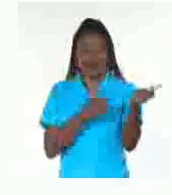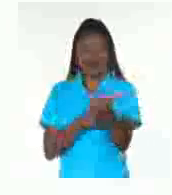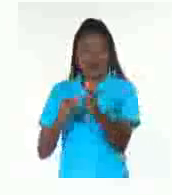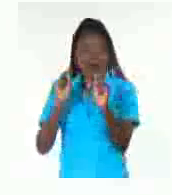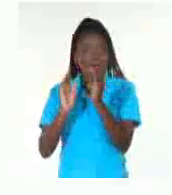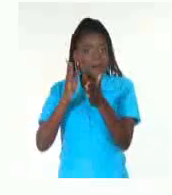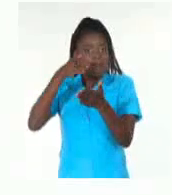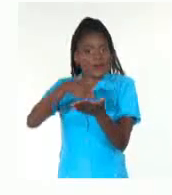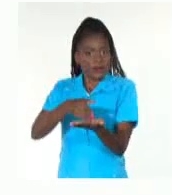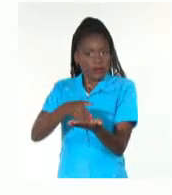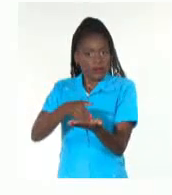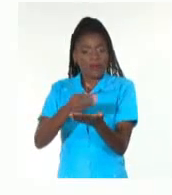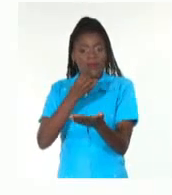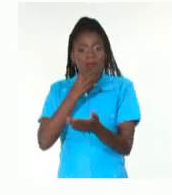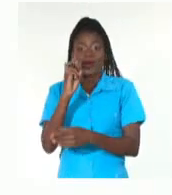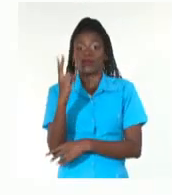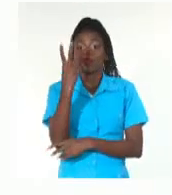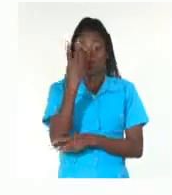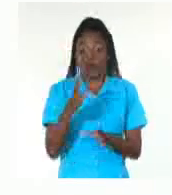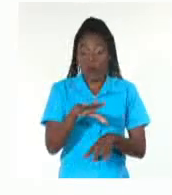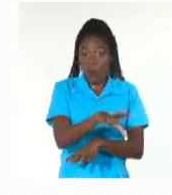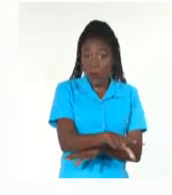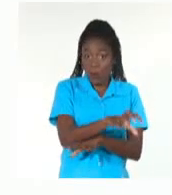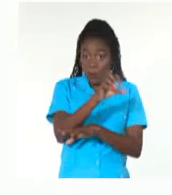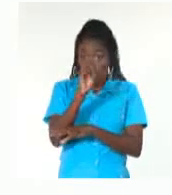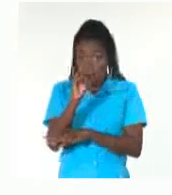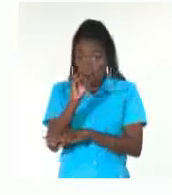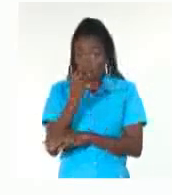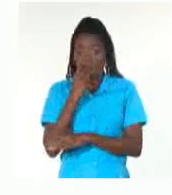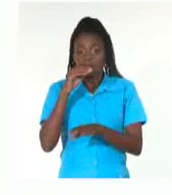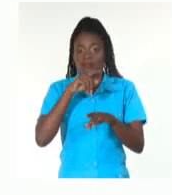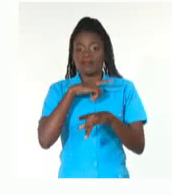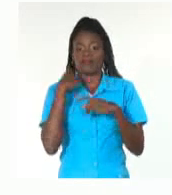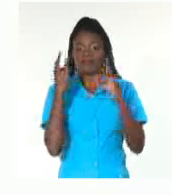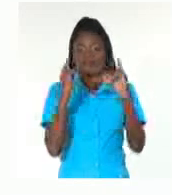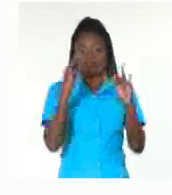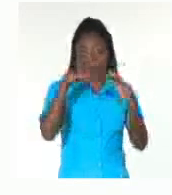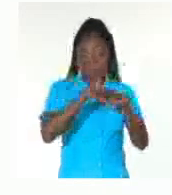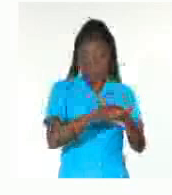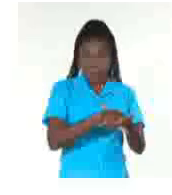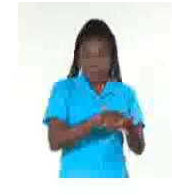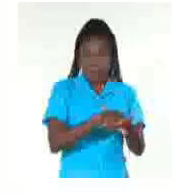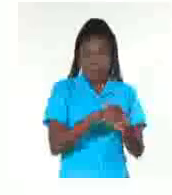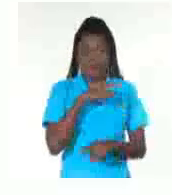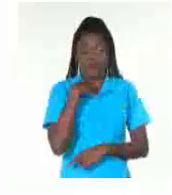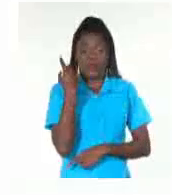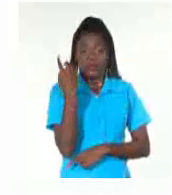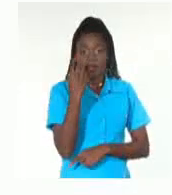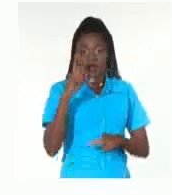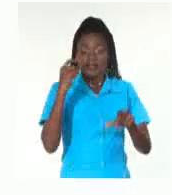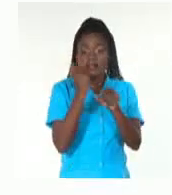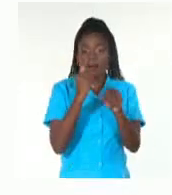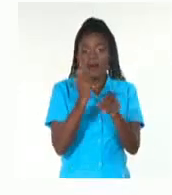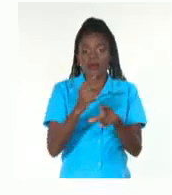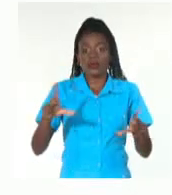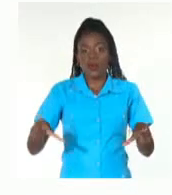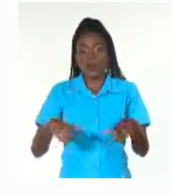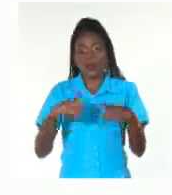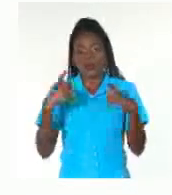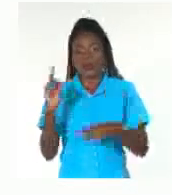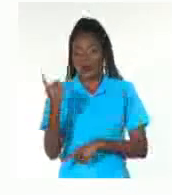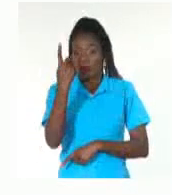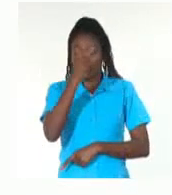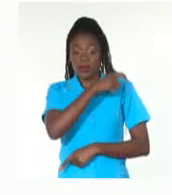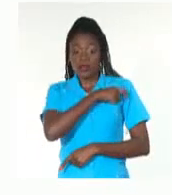lugar y provocó que dos rescatistas quedaran sepultados por los escombros y fallecieran en cumplimiento del deber. La primera